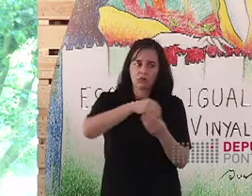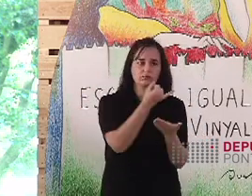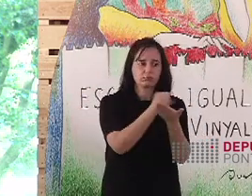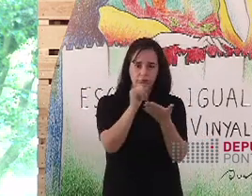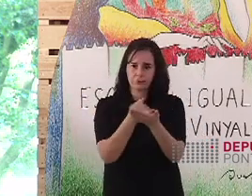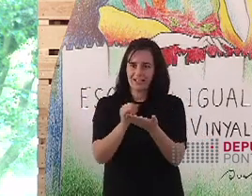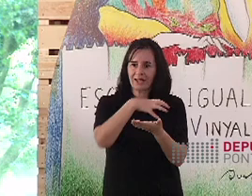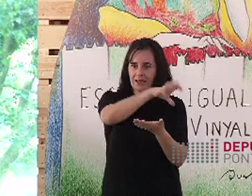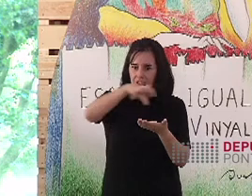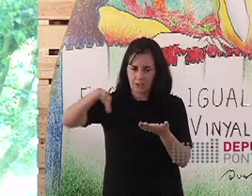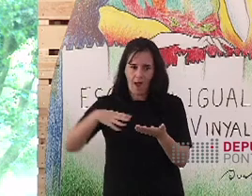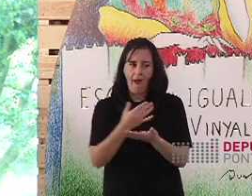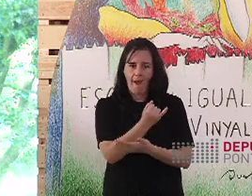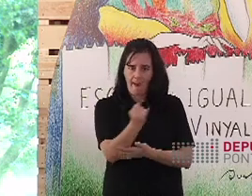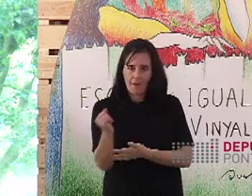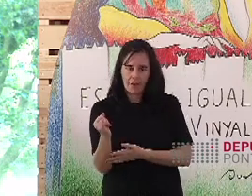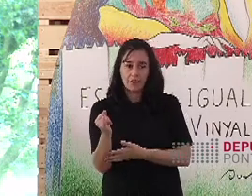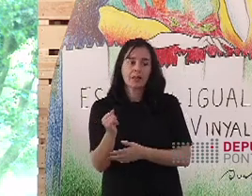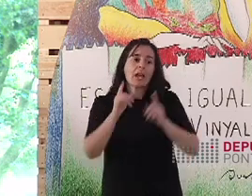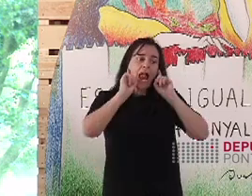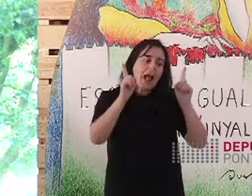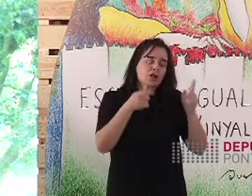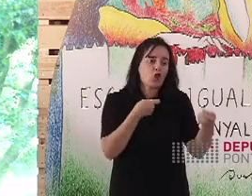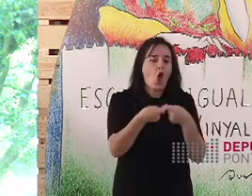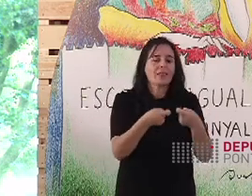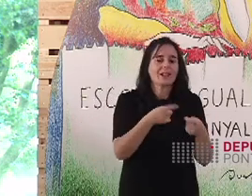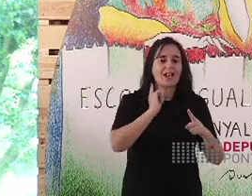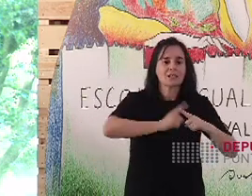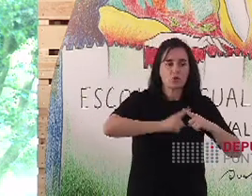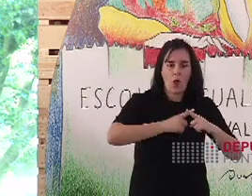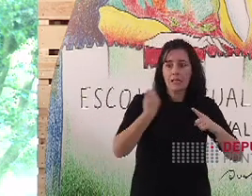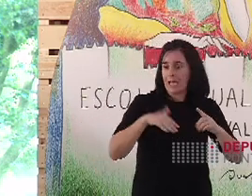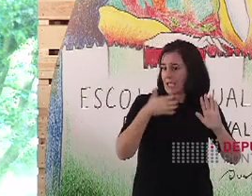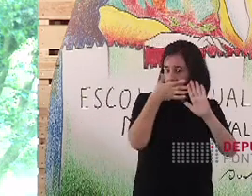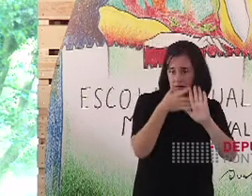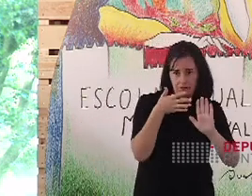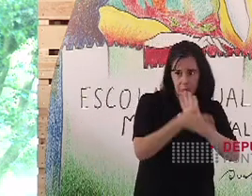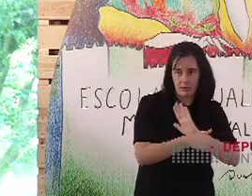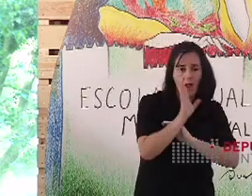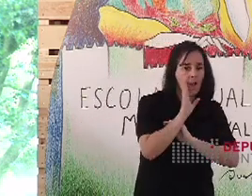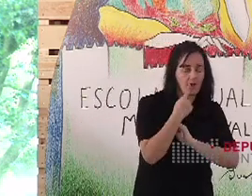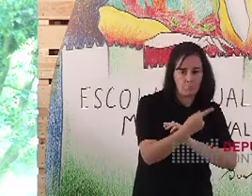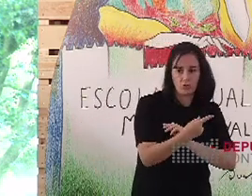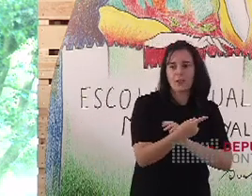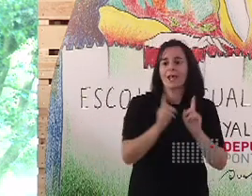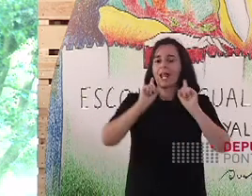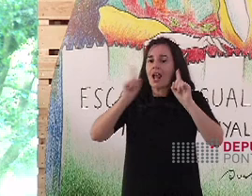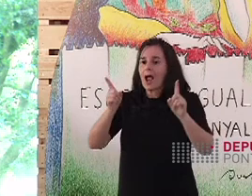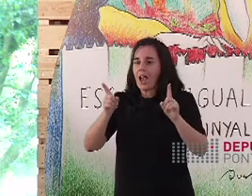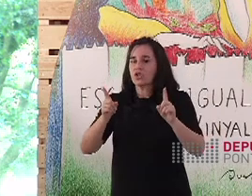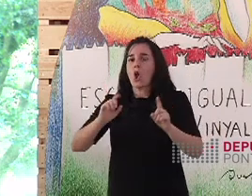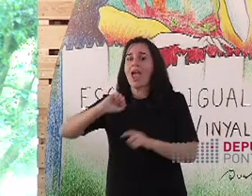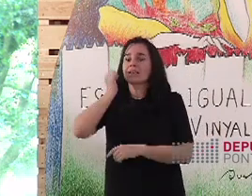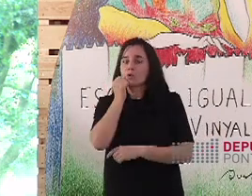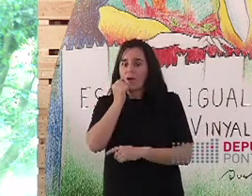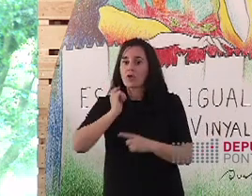¿no? No caso da trata sexual, sabimos cal era a definición. No caso da explotación sexual é a intermediación